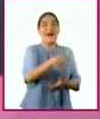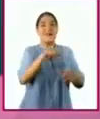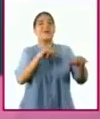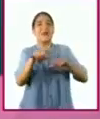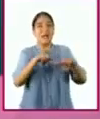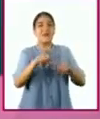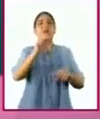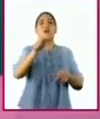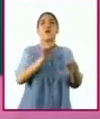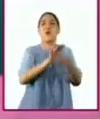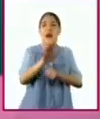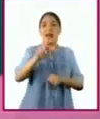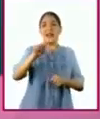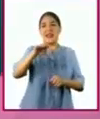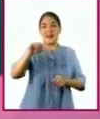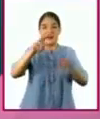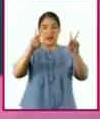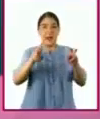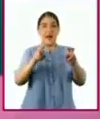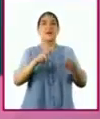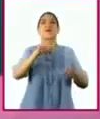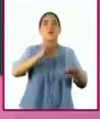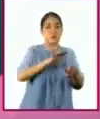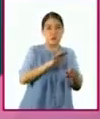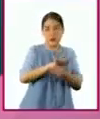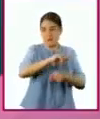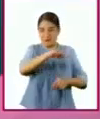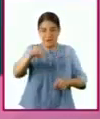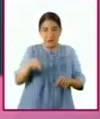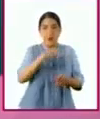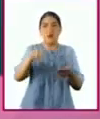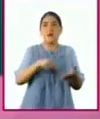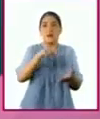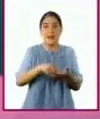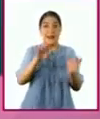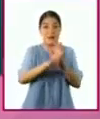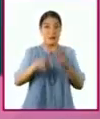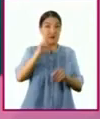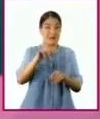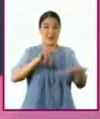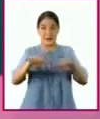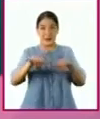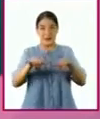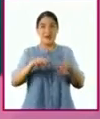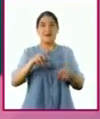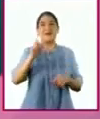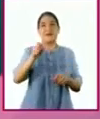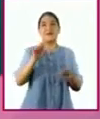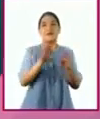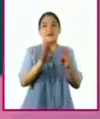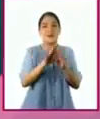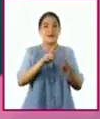en el tema como en el ámbito espacial. Por ejemplo, así se ve un mapa de división política.